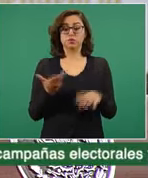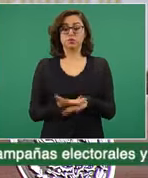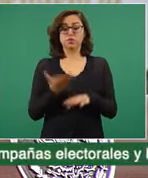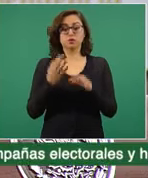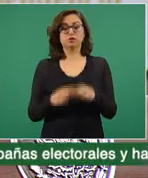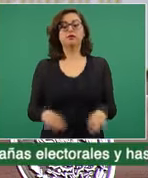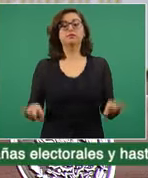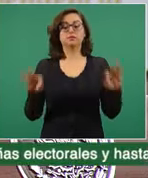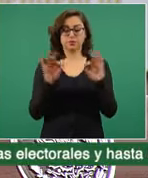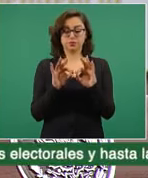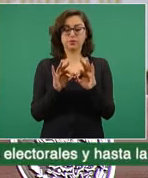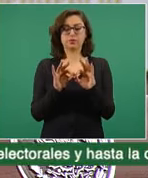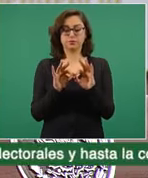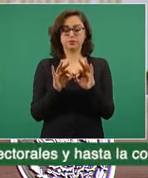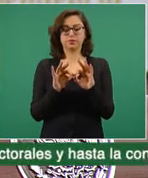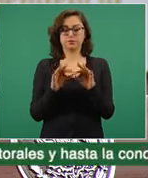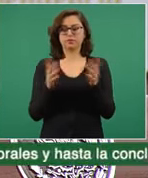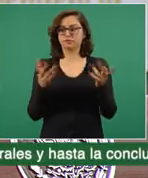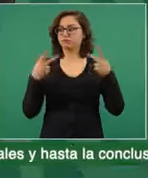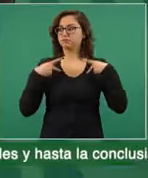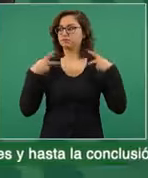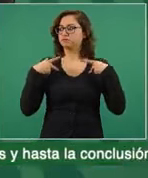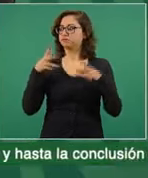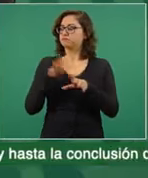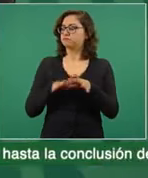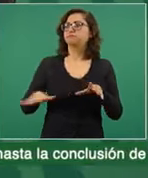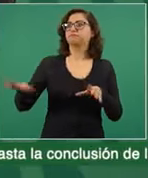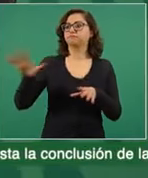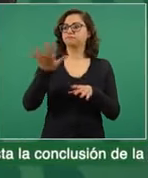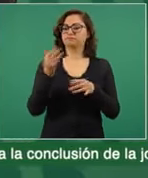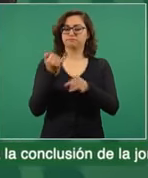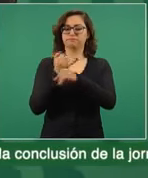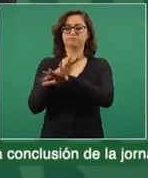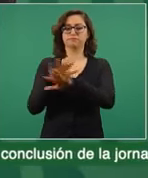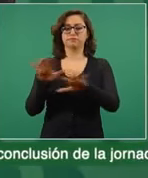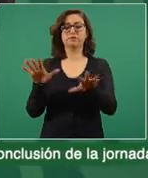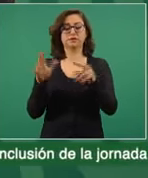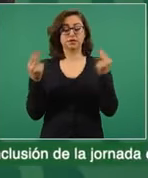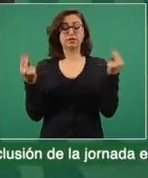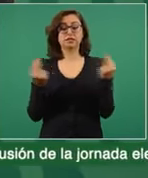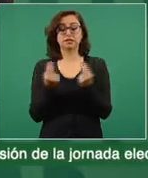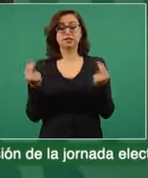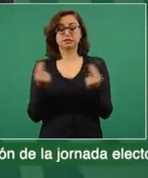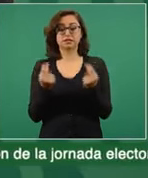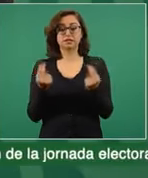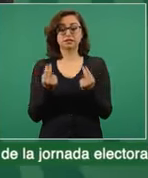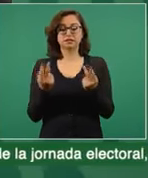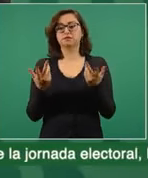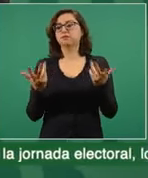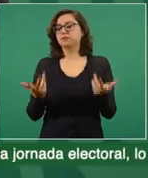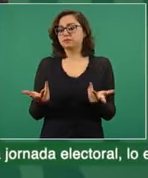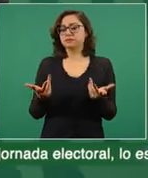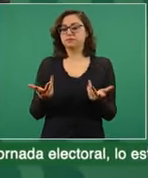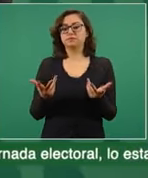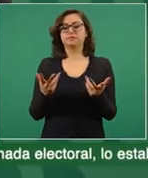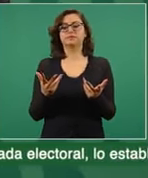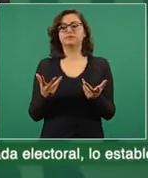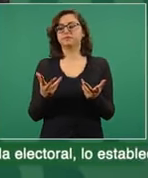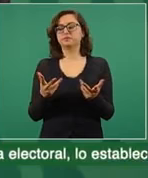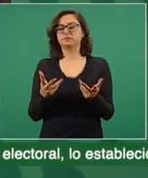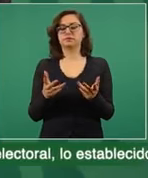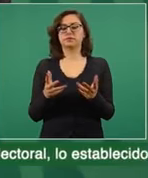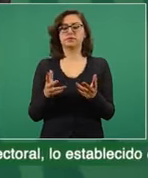importante para la gente, porque no puede haber desarrollo, no